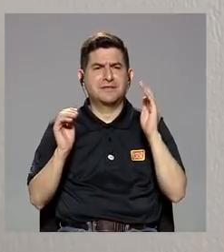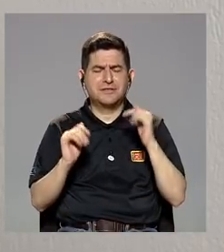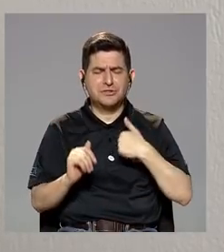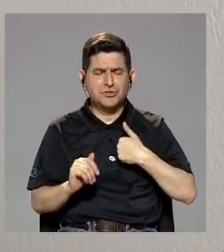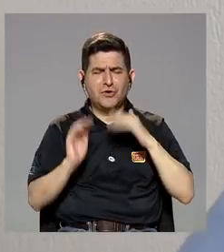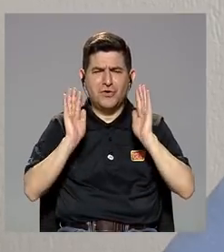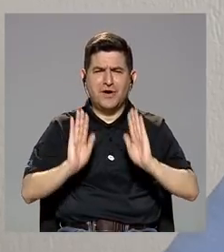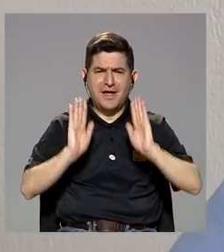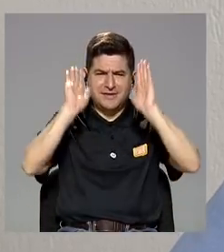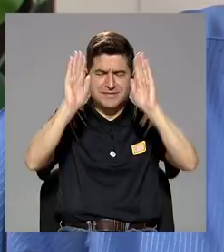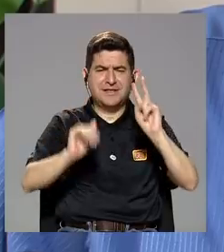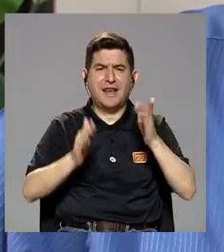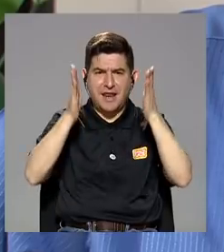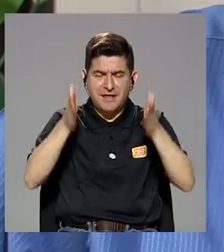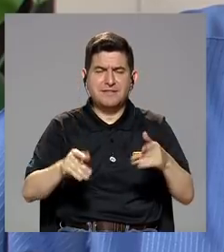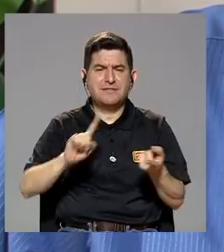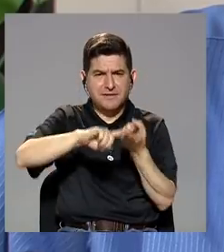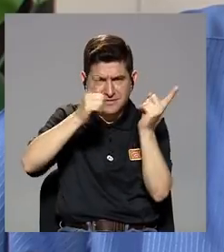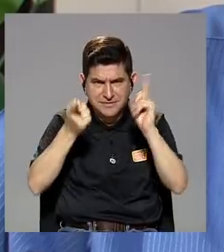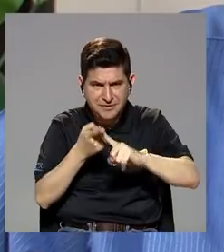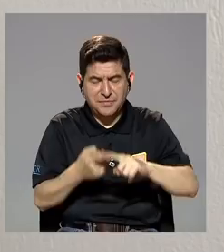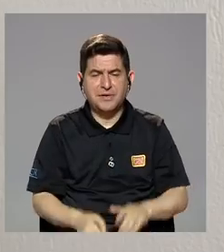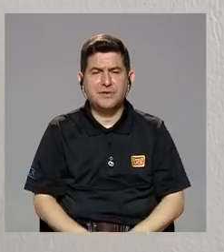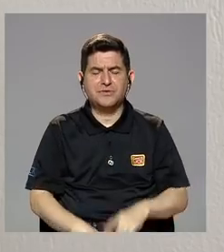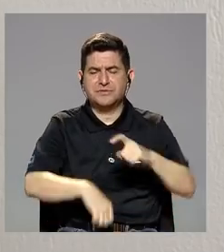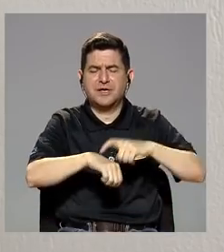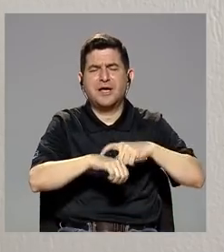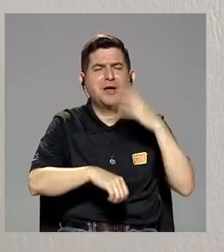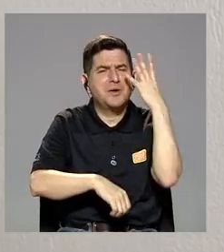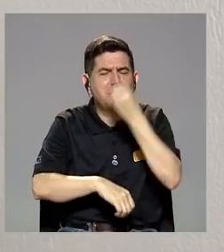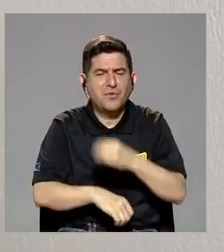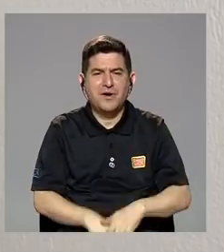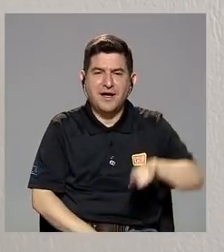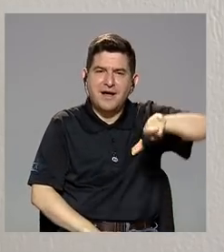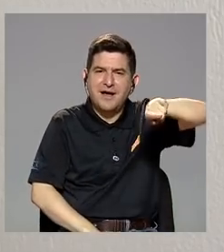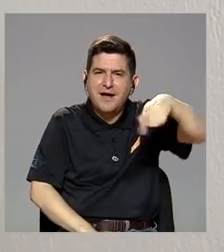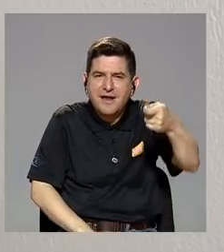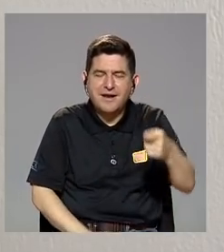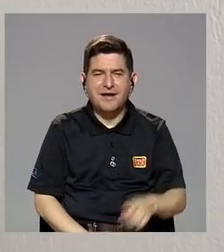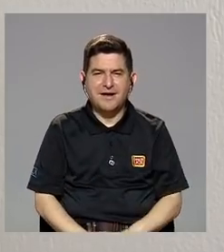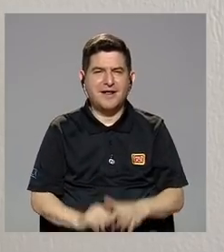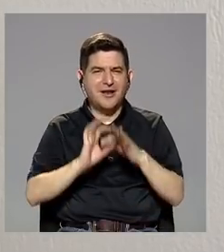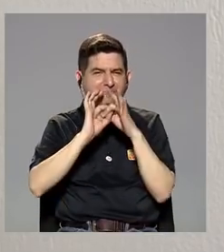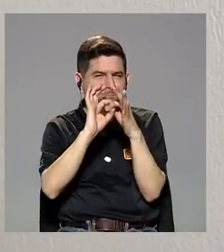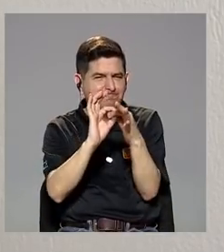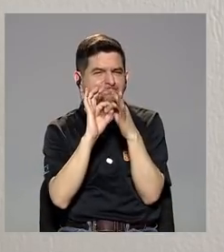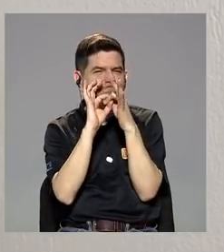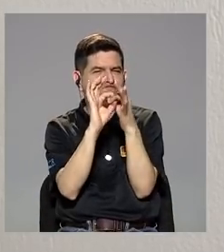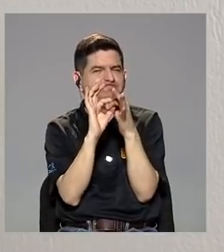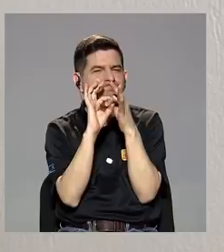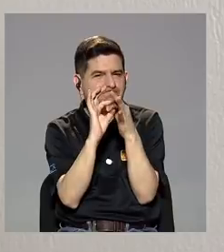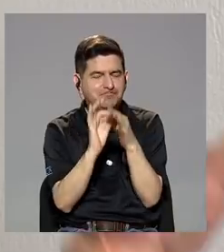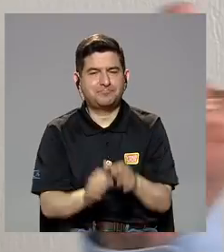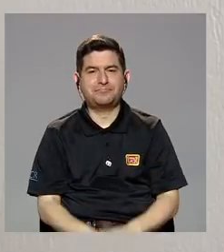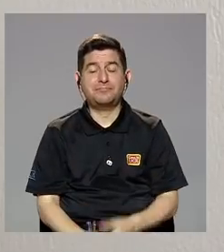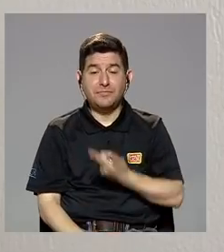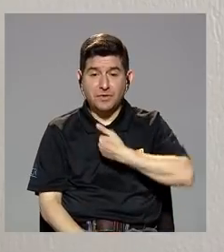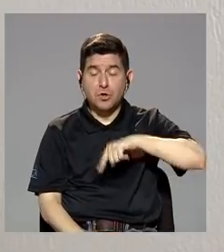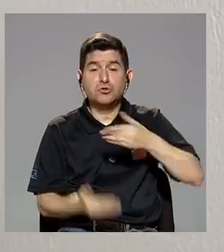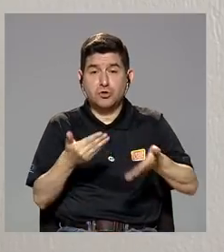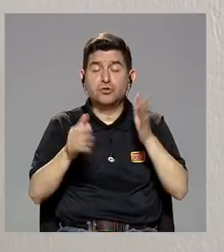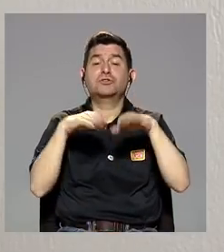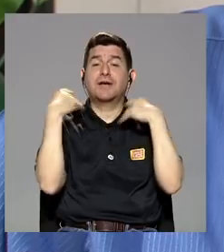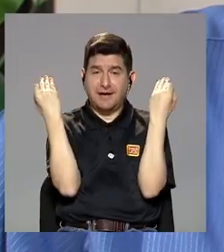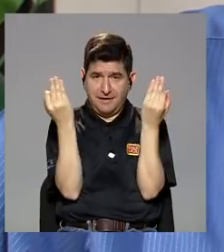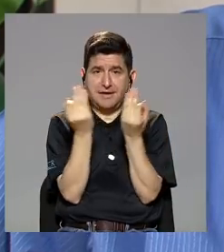grandes amigos también lamar una época muy linda por el canal era como muy muy amarrado éramos éramos como con